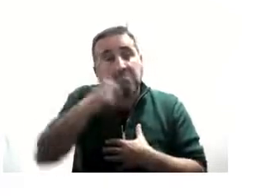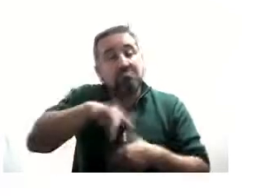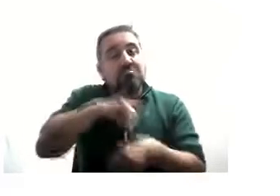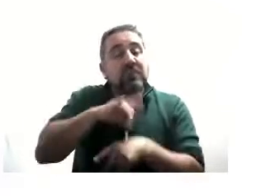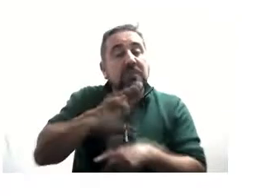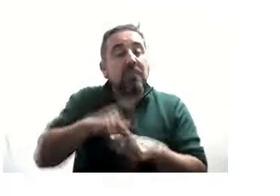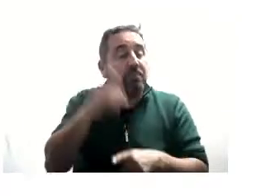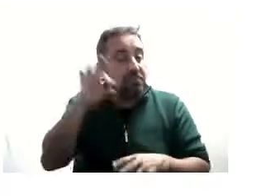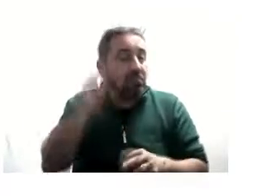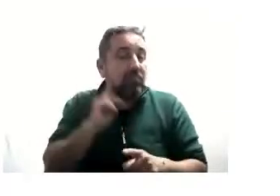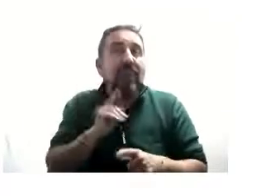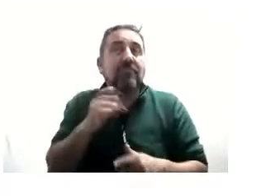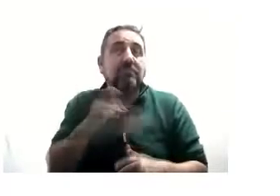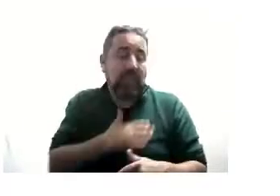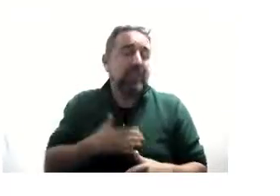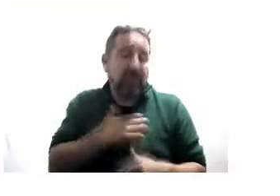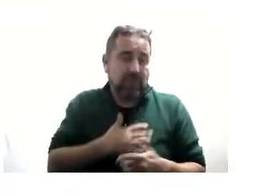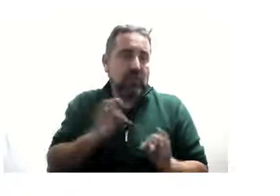se indica en casos unilaterales.